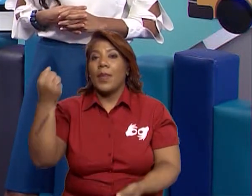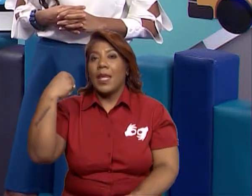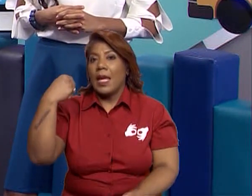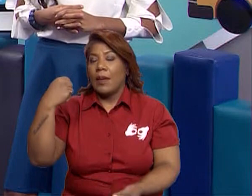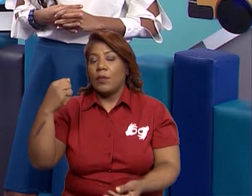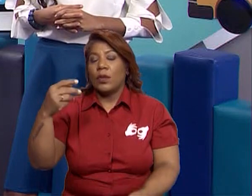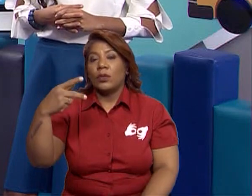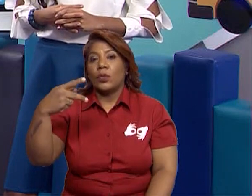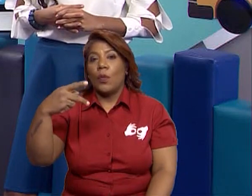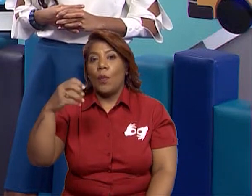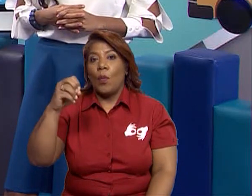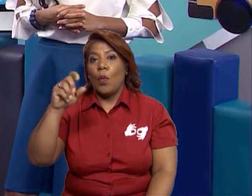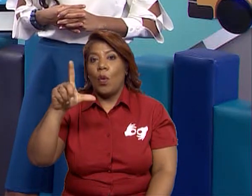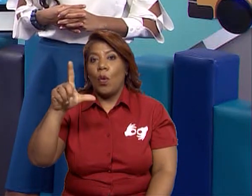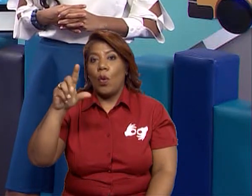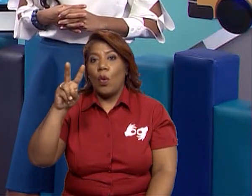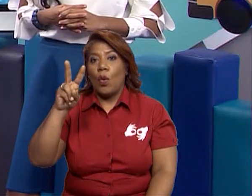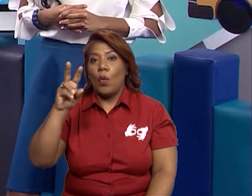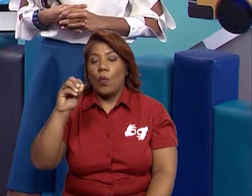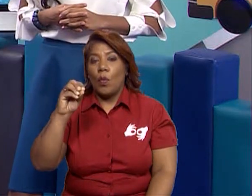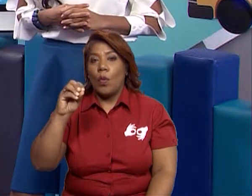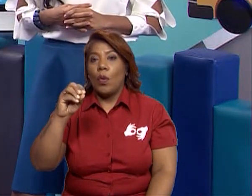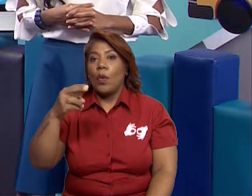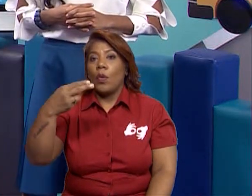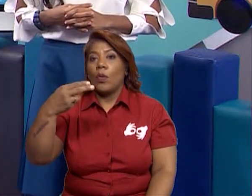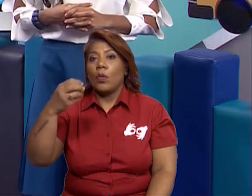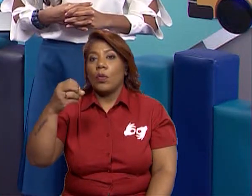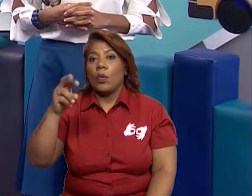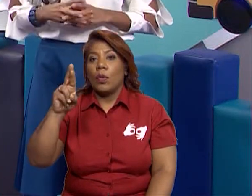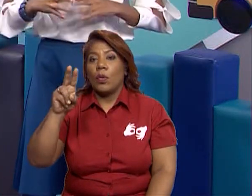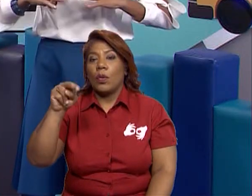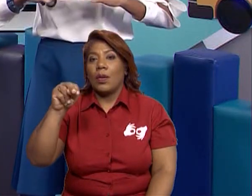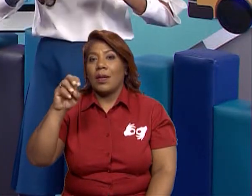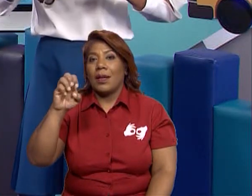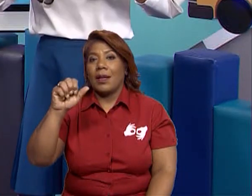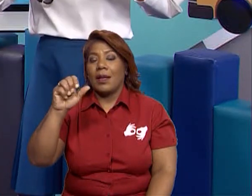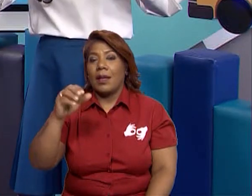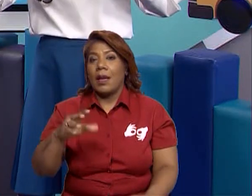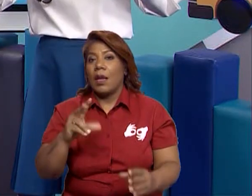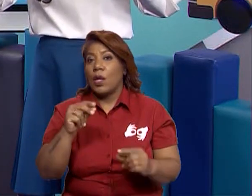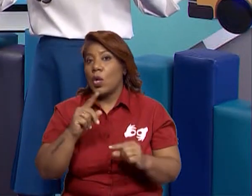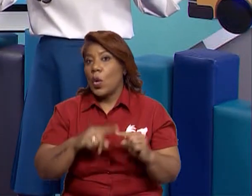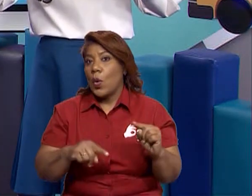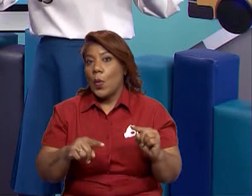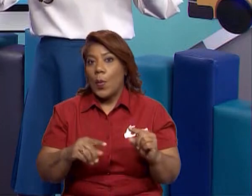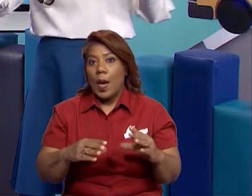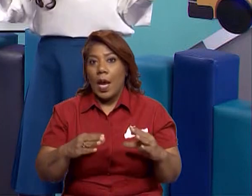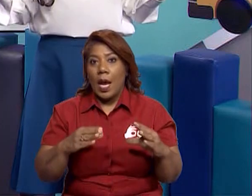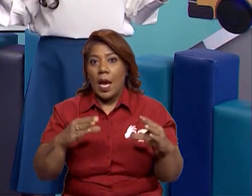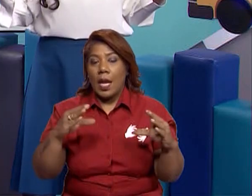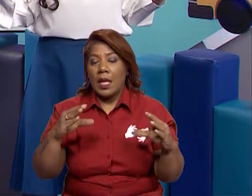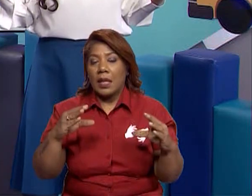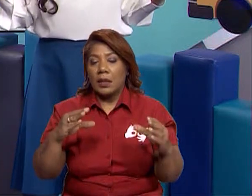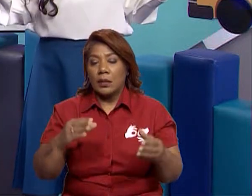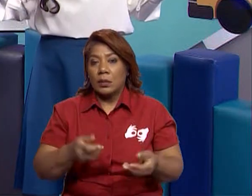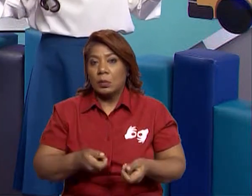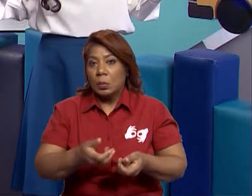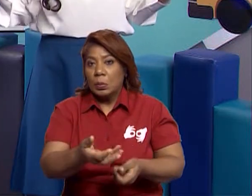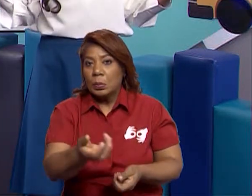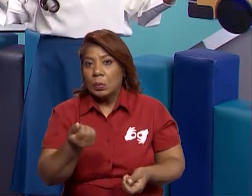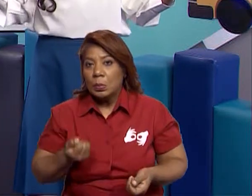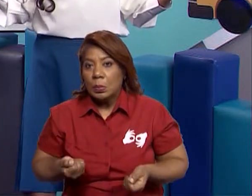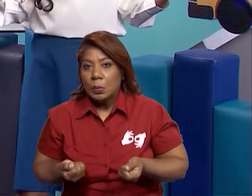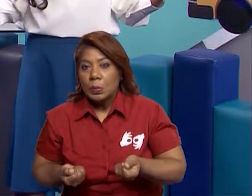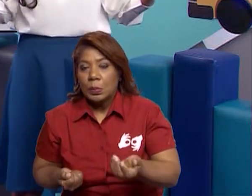yo, ¿por eso dejó de ser dulce de guineo? No. No va a crecer. No va a crecer, pero sigue